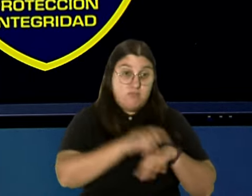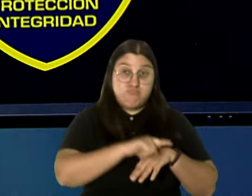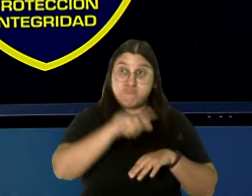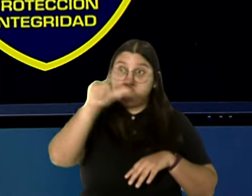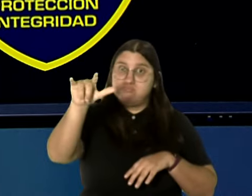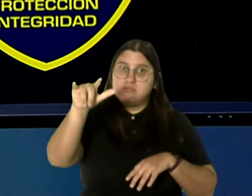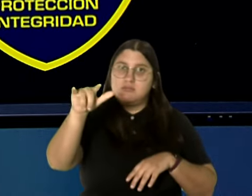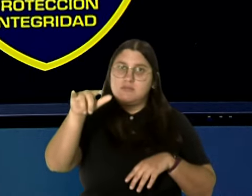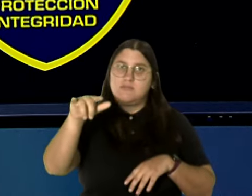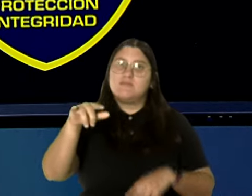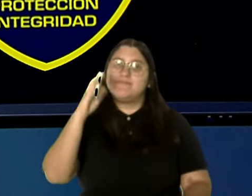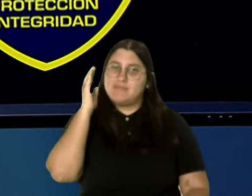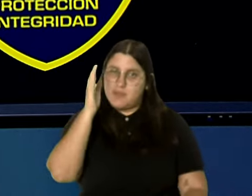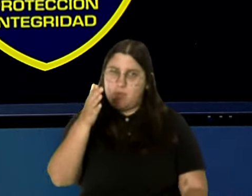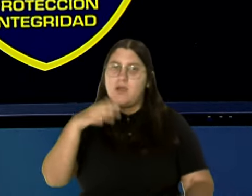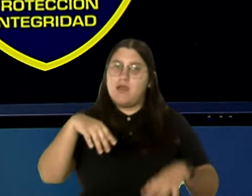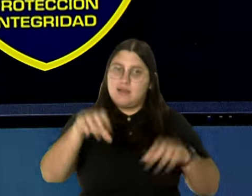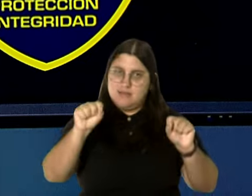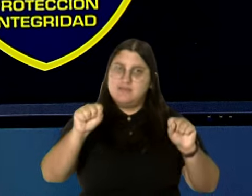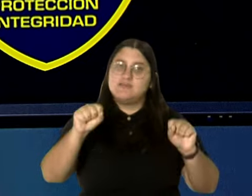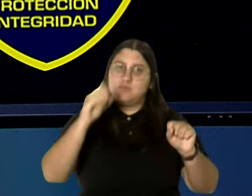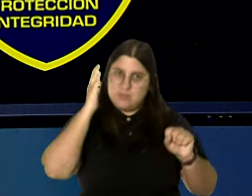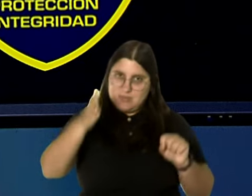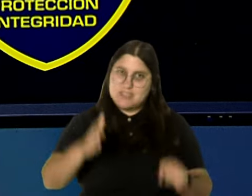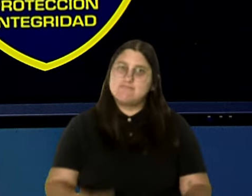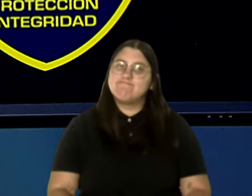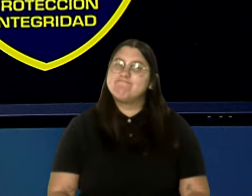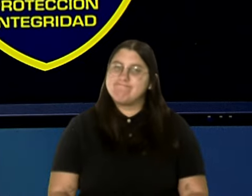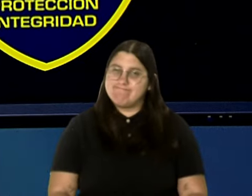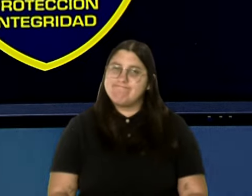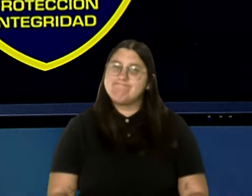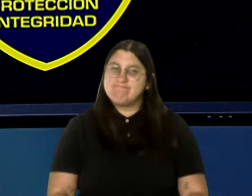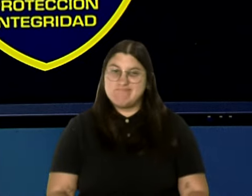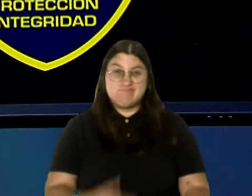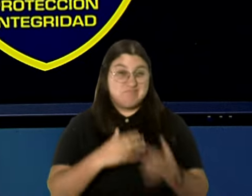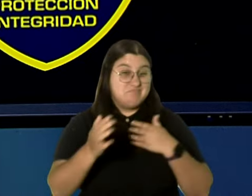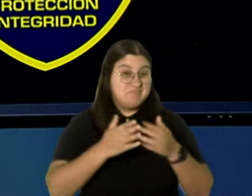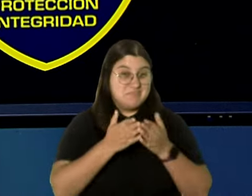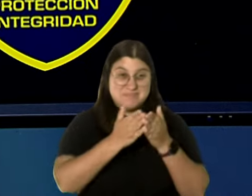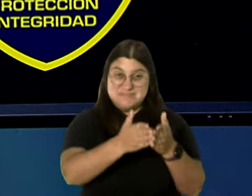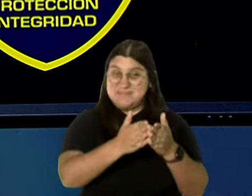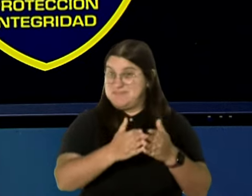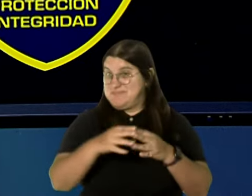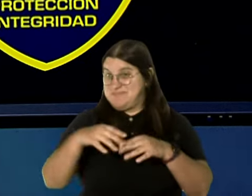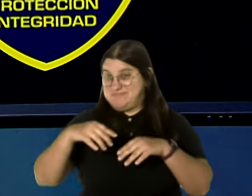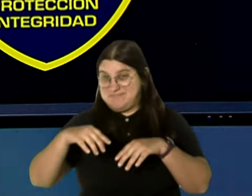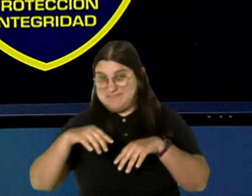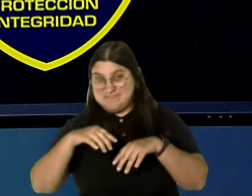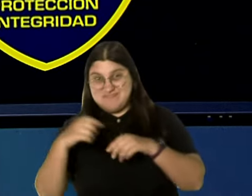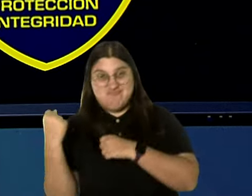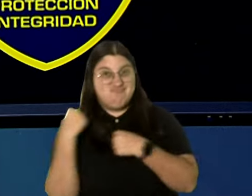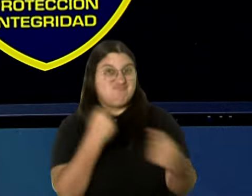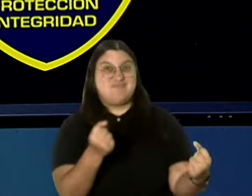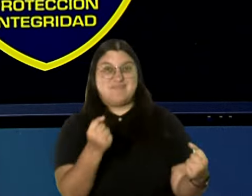Rico, lo vamos a arrestar, sea por aire, por mar, por tierra, lo vamos a arrestar